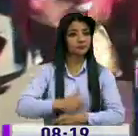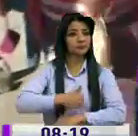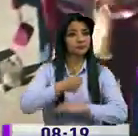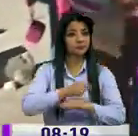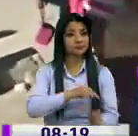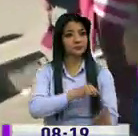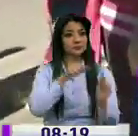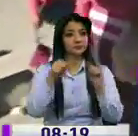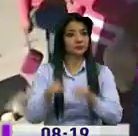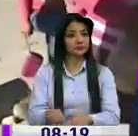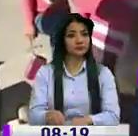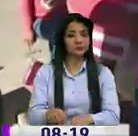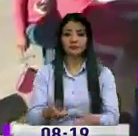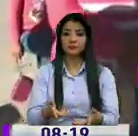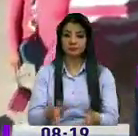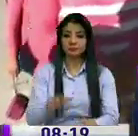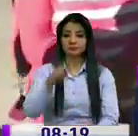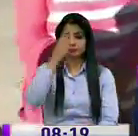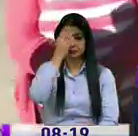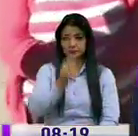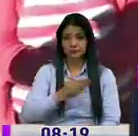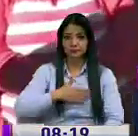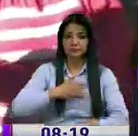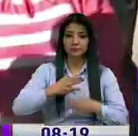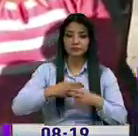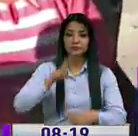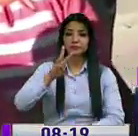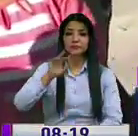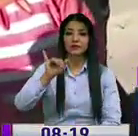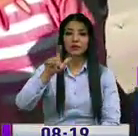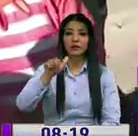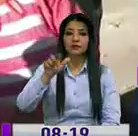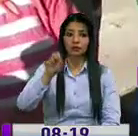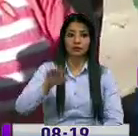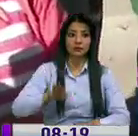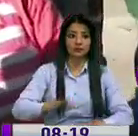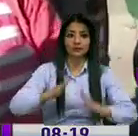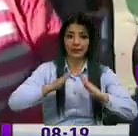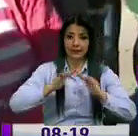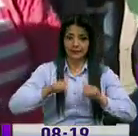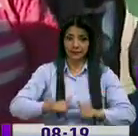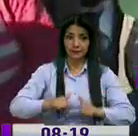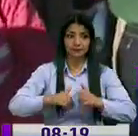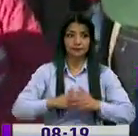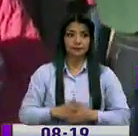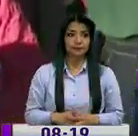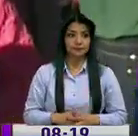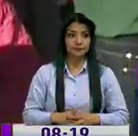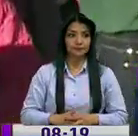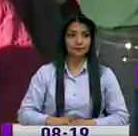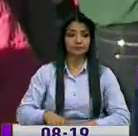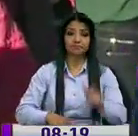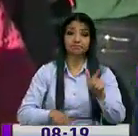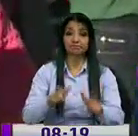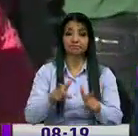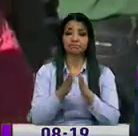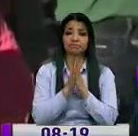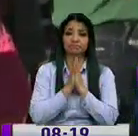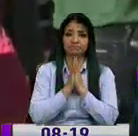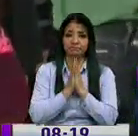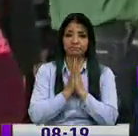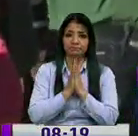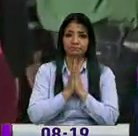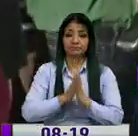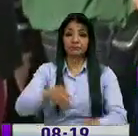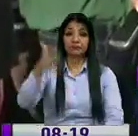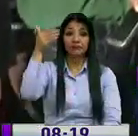hasta estos sitios? Buenos días, señorita. Mi nombre es Wilson Chamba, soy morador de aquí del sector. El pedido de nosotros es que la señora alcalde